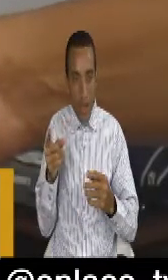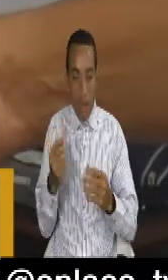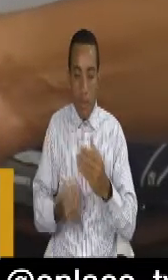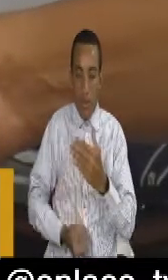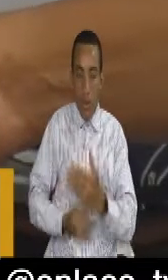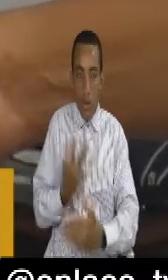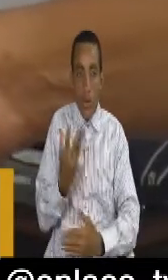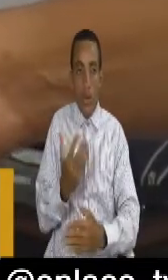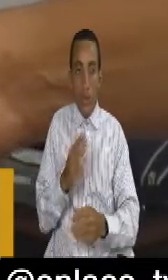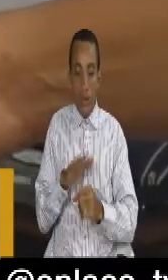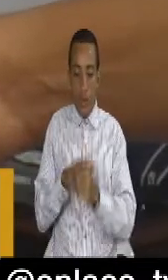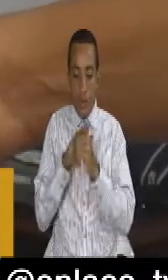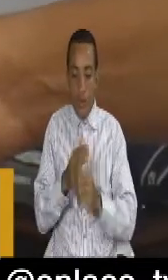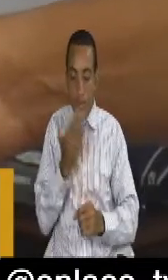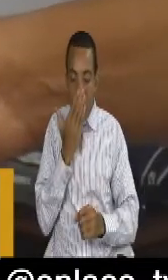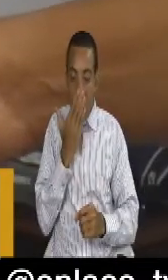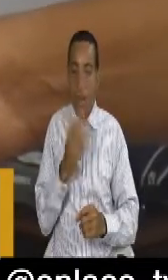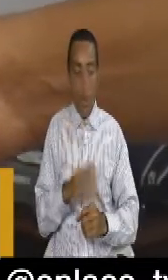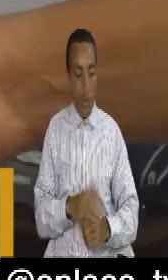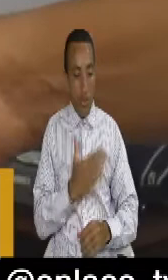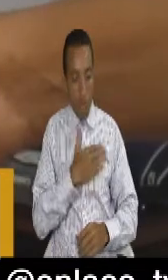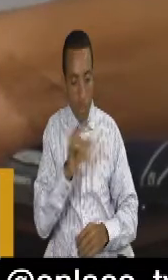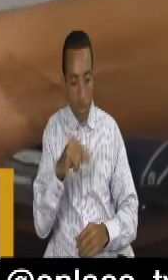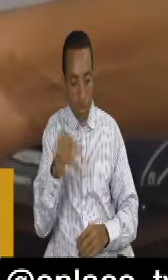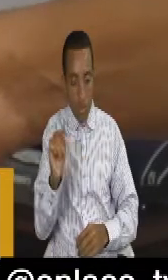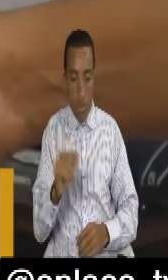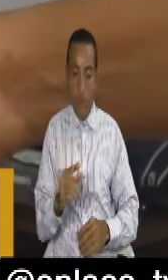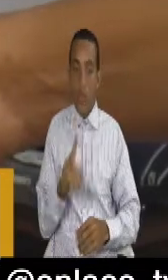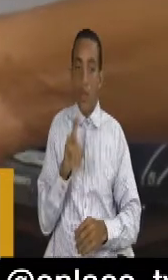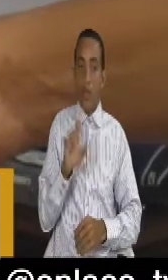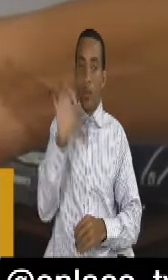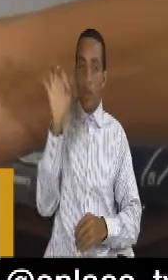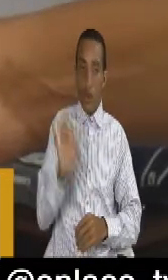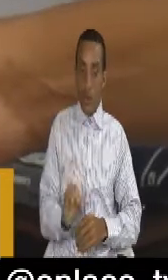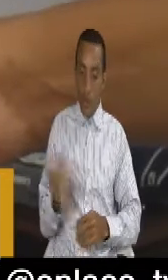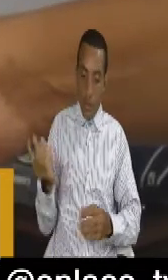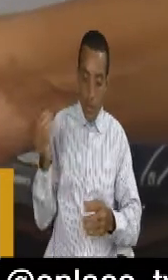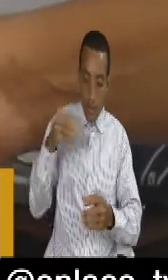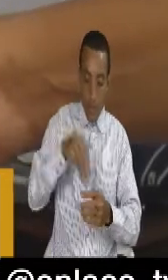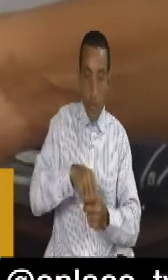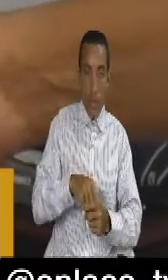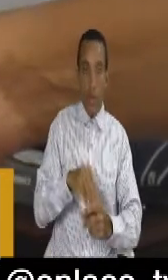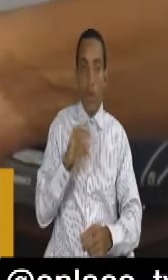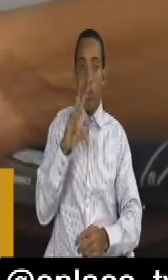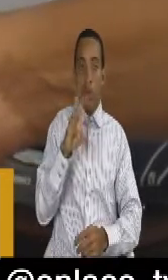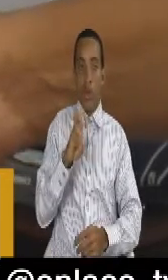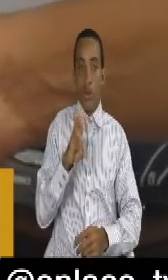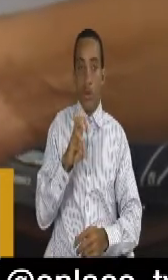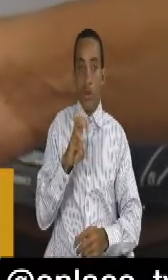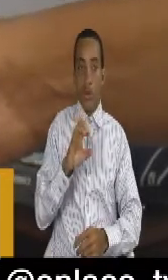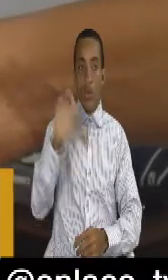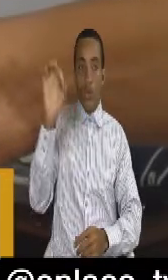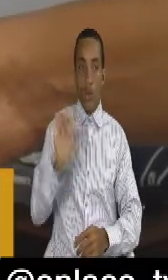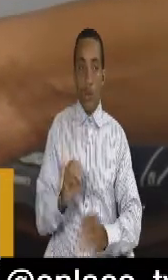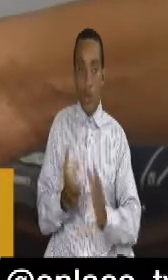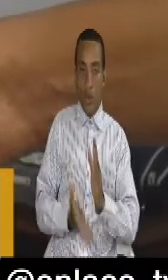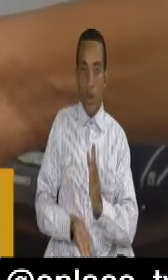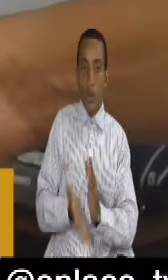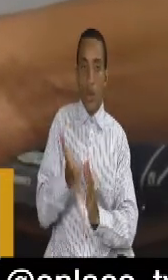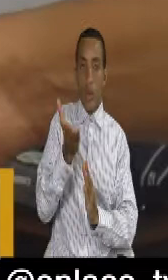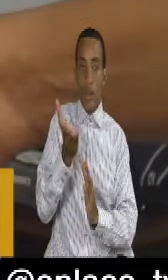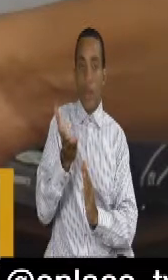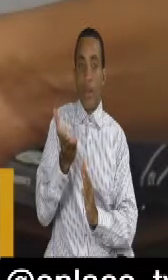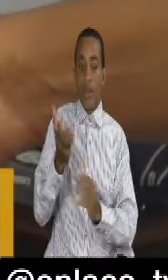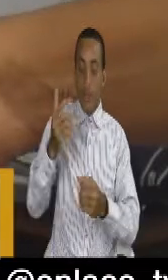el incremento de la mezcla del 6% de alcohol al 8%, y eso originó un incremento en el costo final del